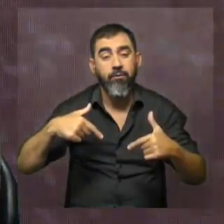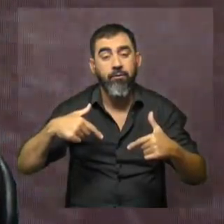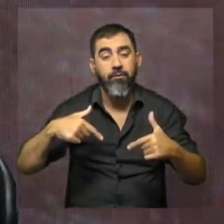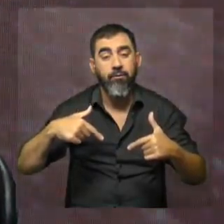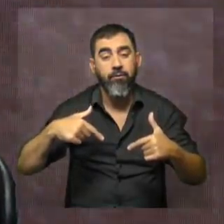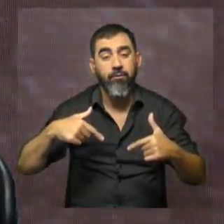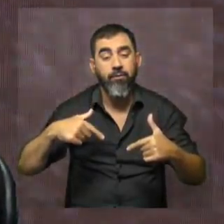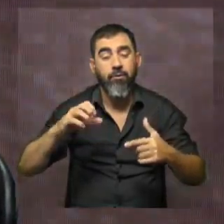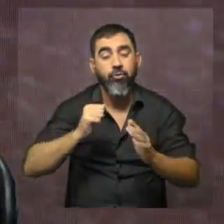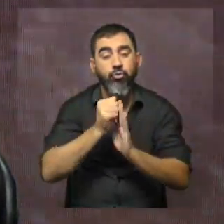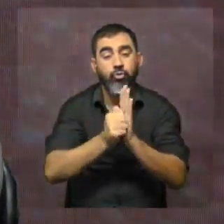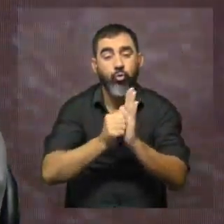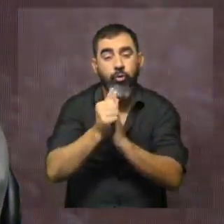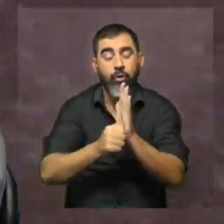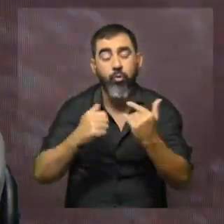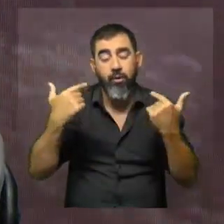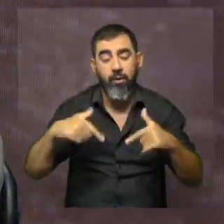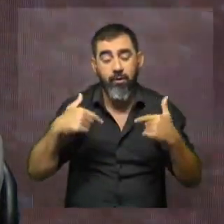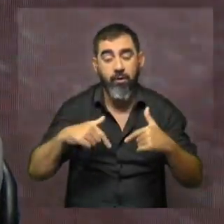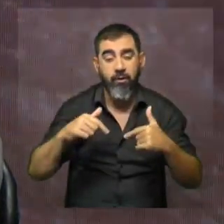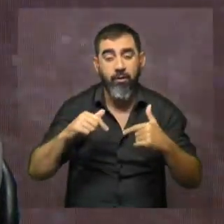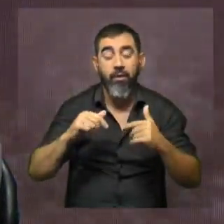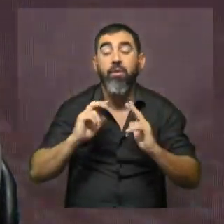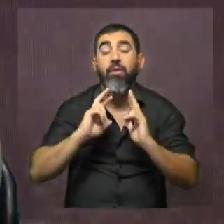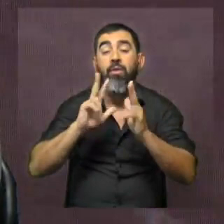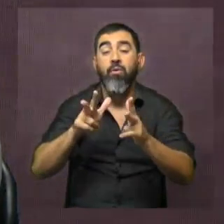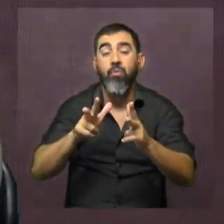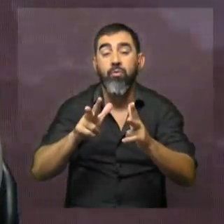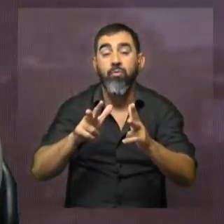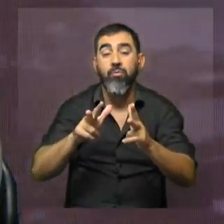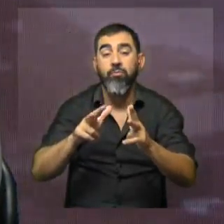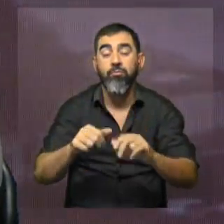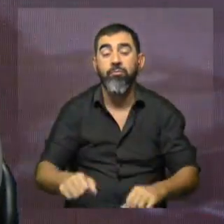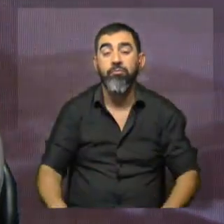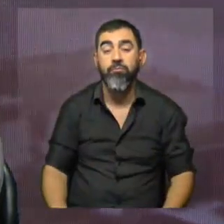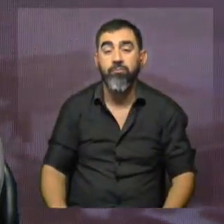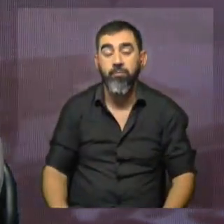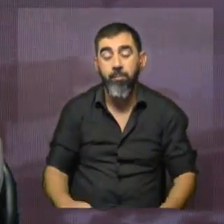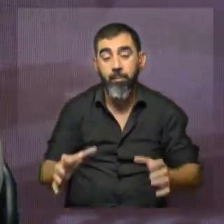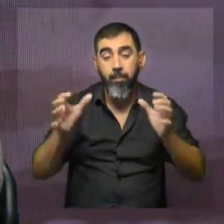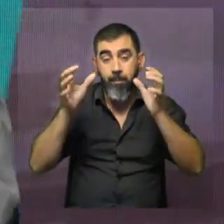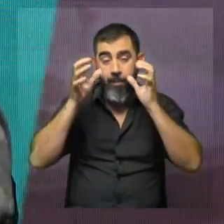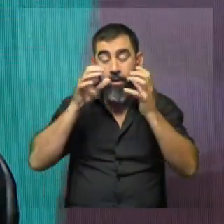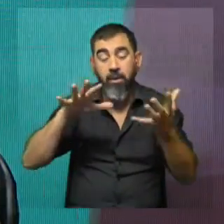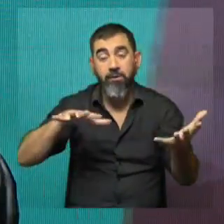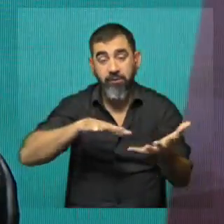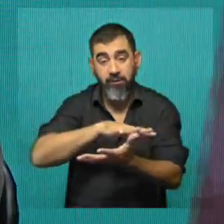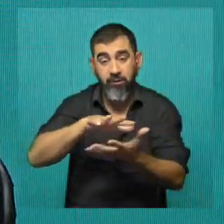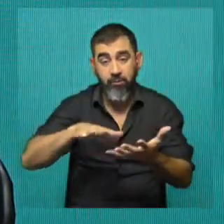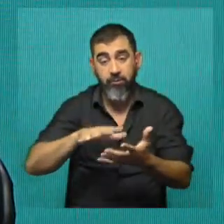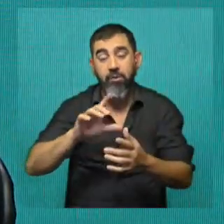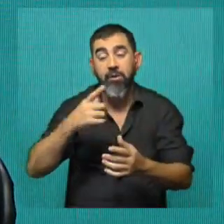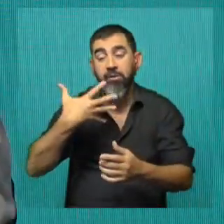de... De Soriano. Se me fue, Soriano, que decía que es muy riesgosa la situación. Inclusive están llevando